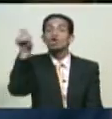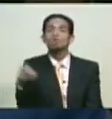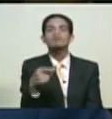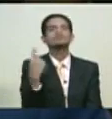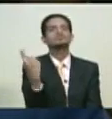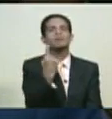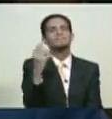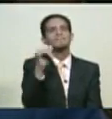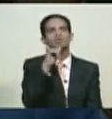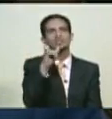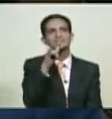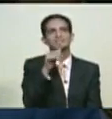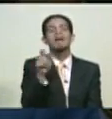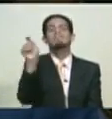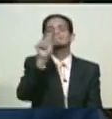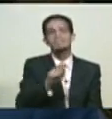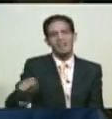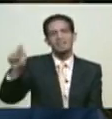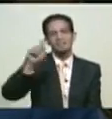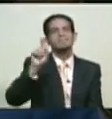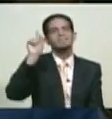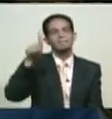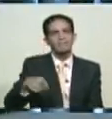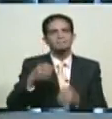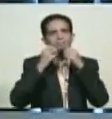las noticias deportivas